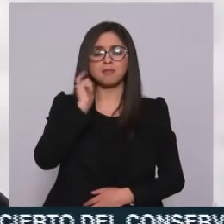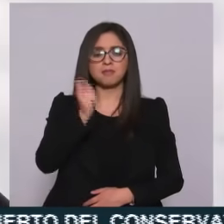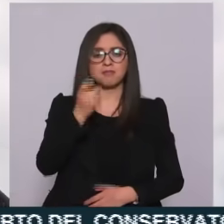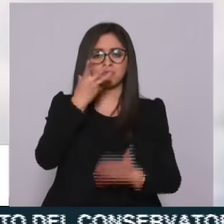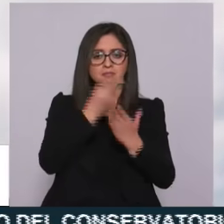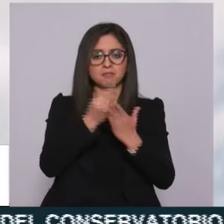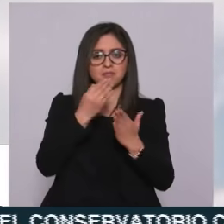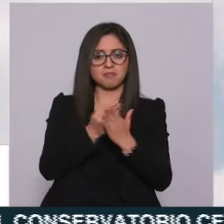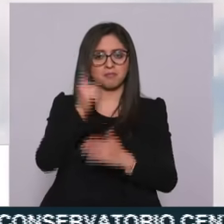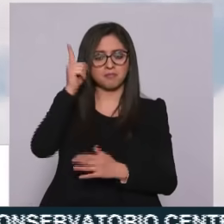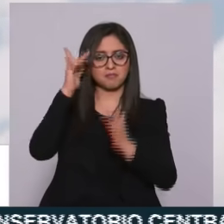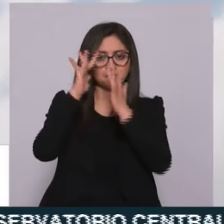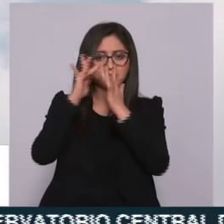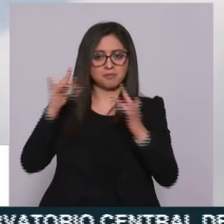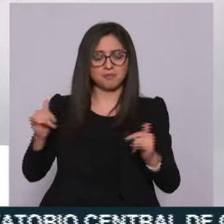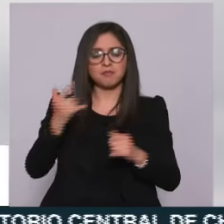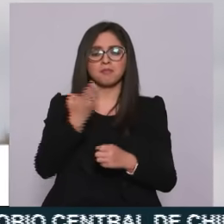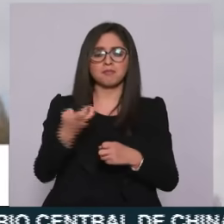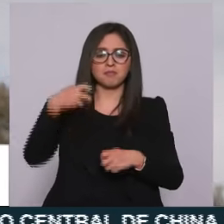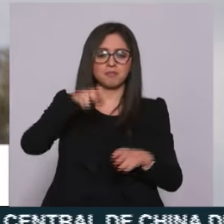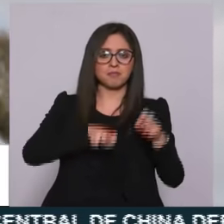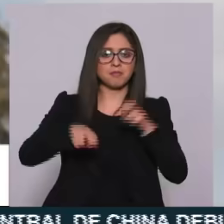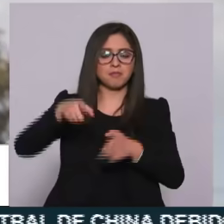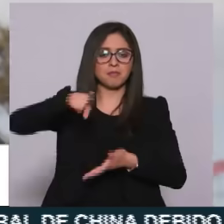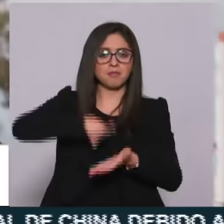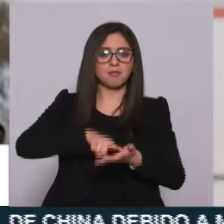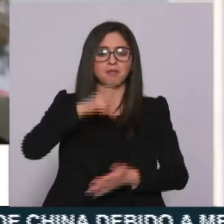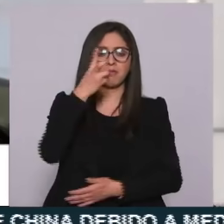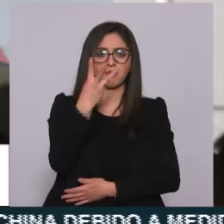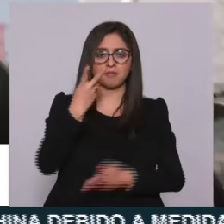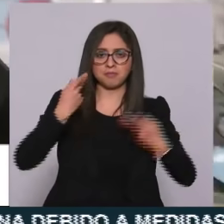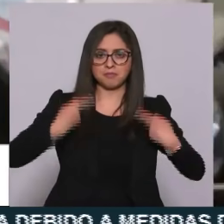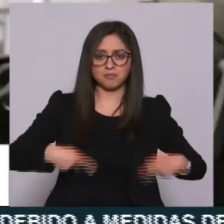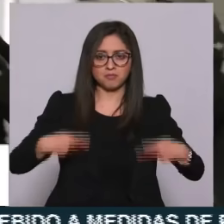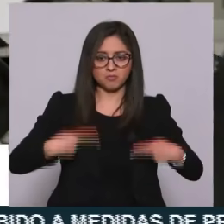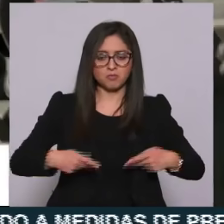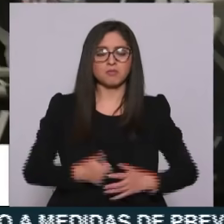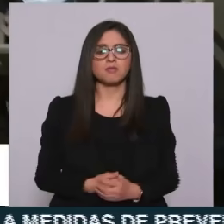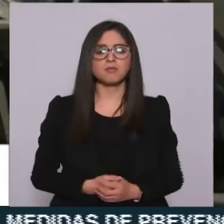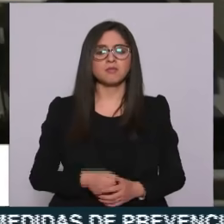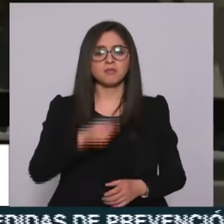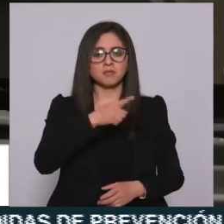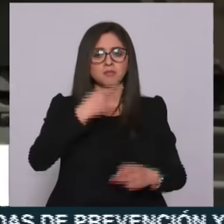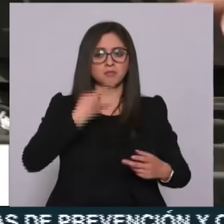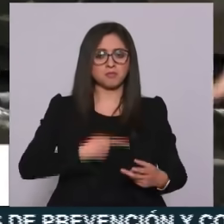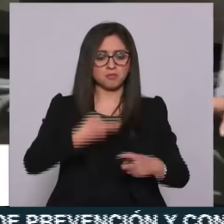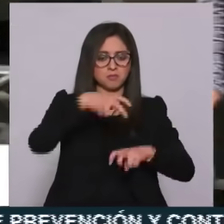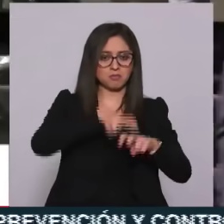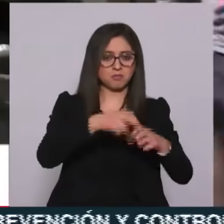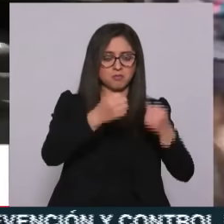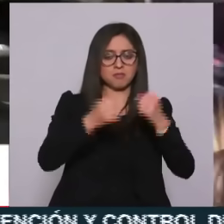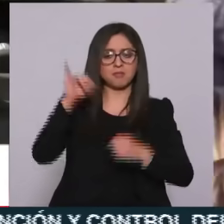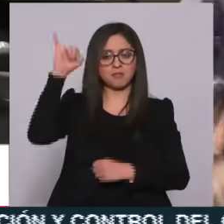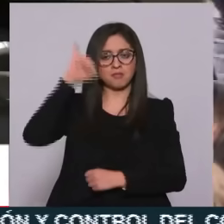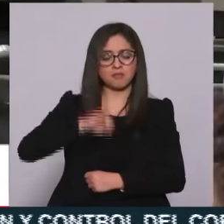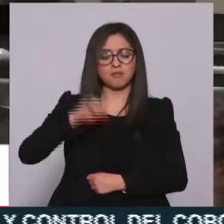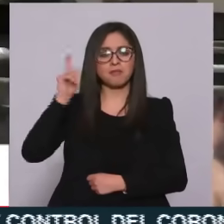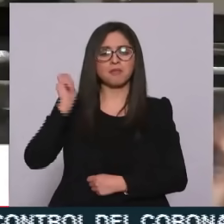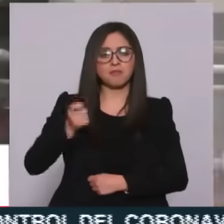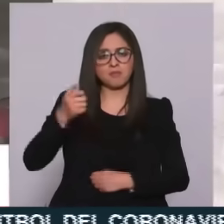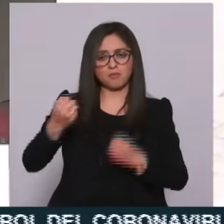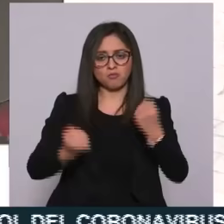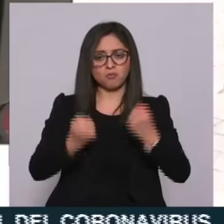francesa y es tripulado por 3 personas. El conductor, que ven esa escotilla, jefe de carro y tirador de